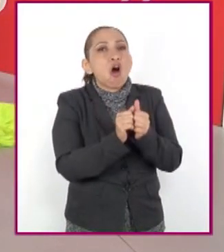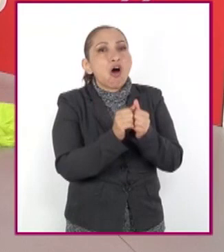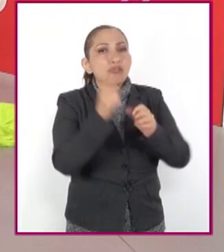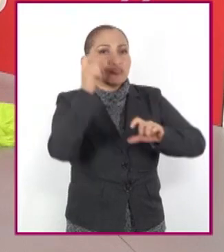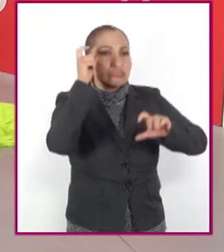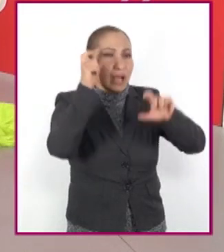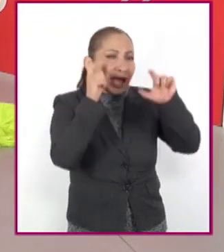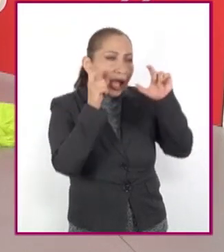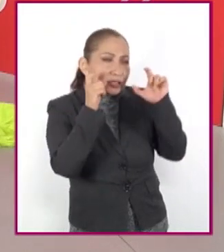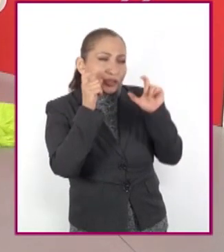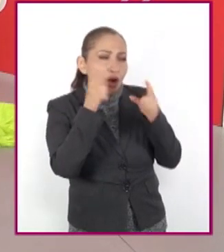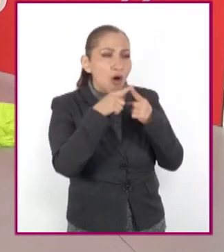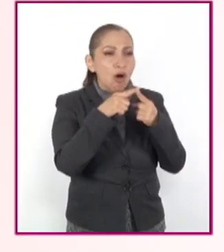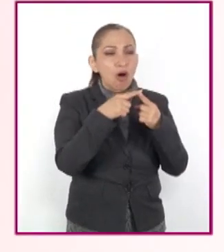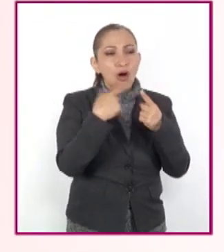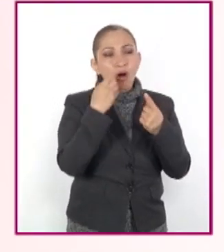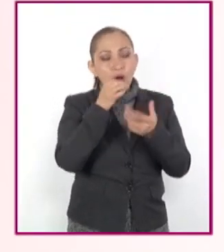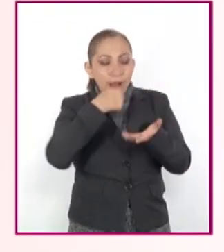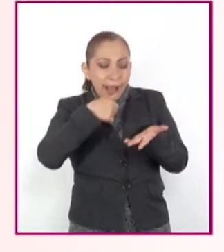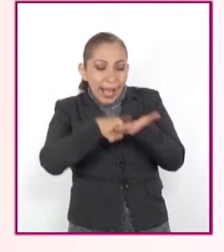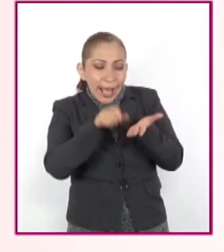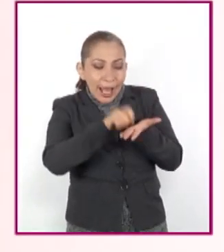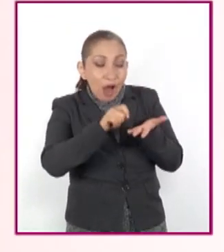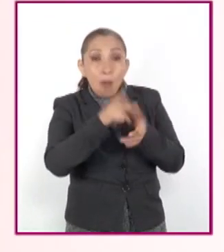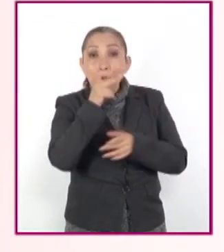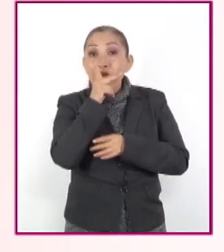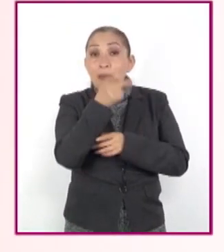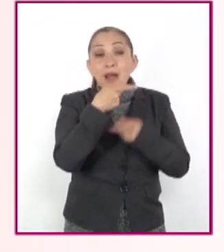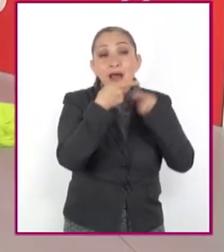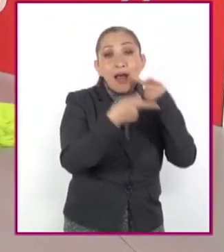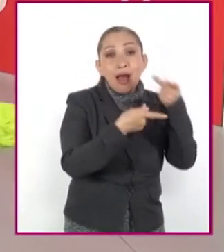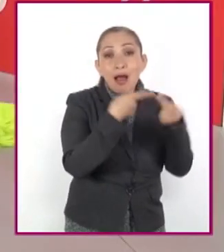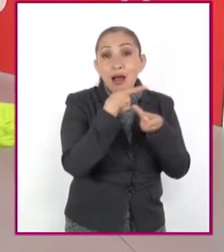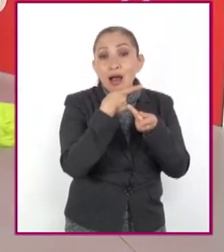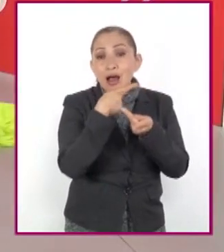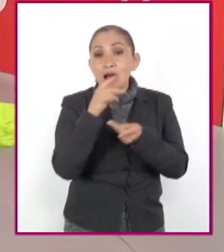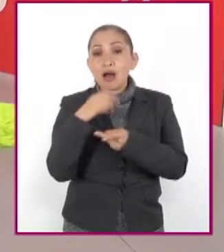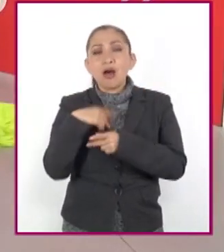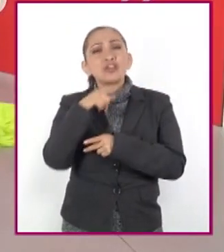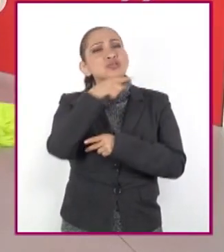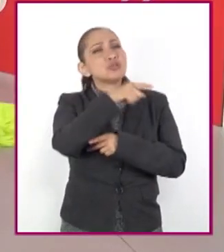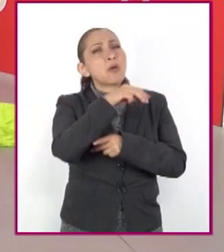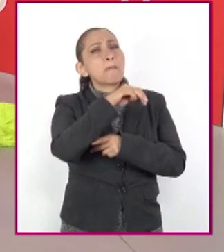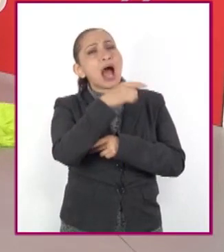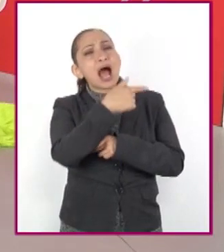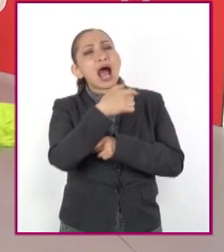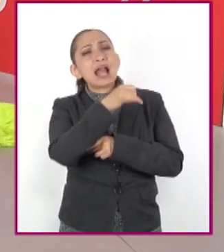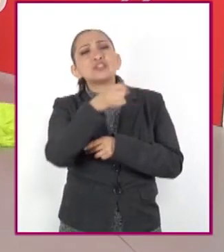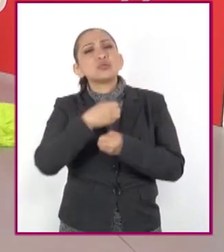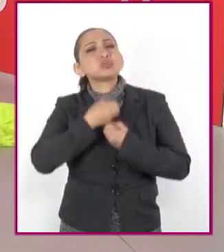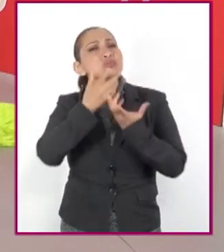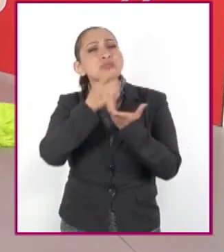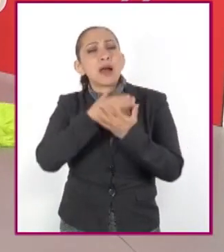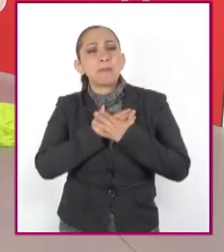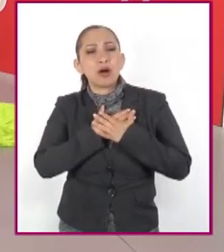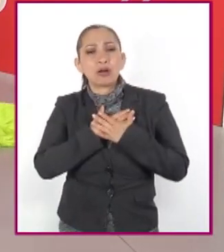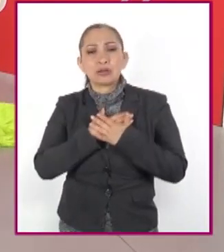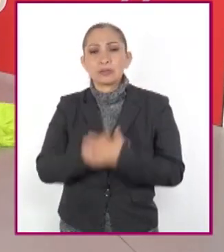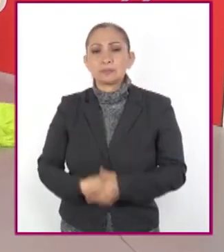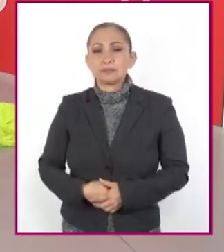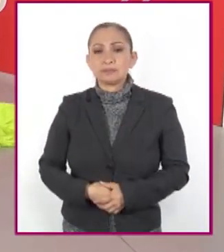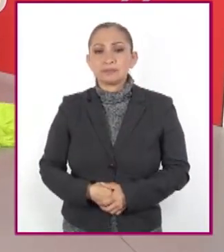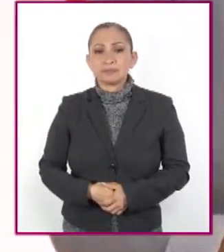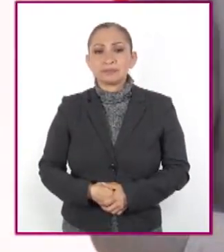un gesto, un mensaje o con palabras. Tú, Magali, ¿cómo expresas el amor?